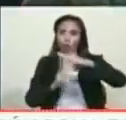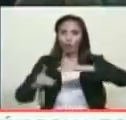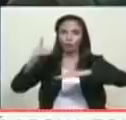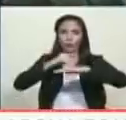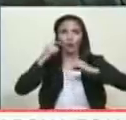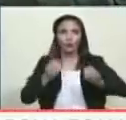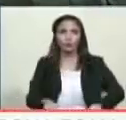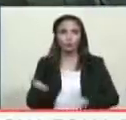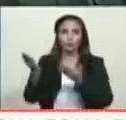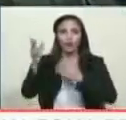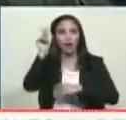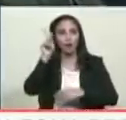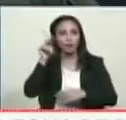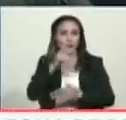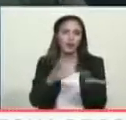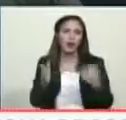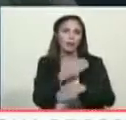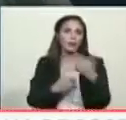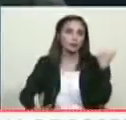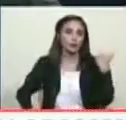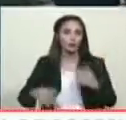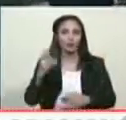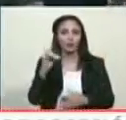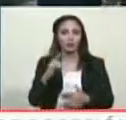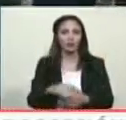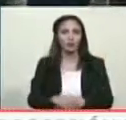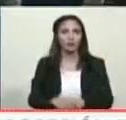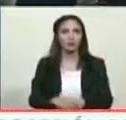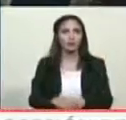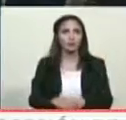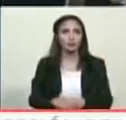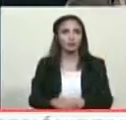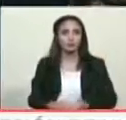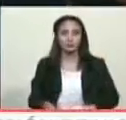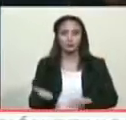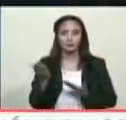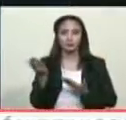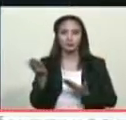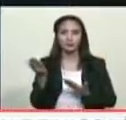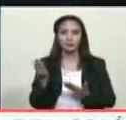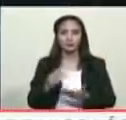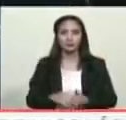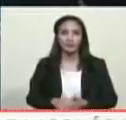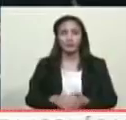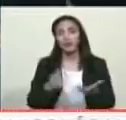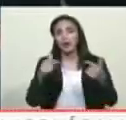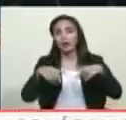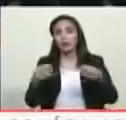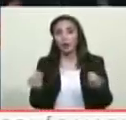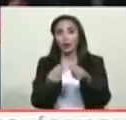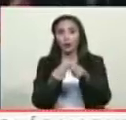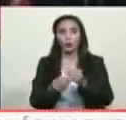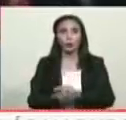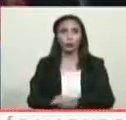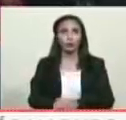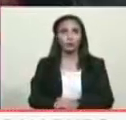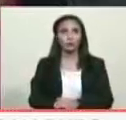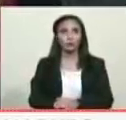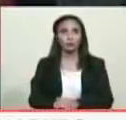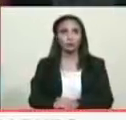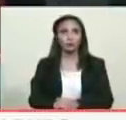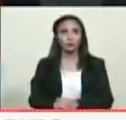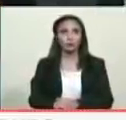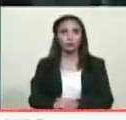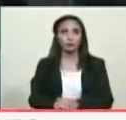este excelentísimo presidente del Estado Plurinacional de Bolivia, Evo Morales, quien está acompañado de las diversas autoridades del